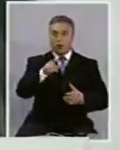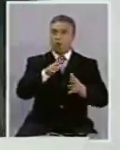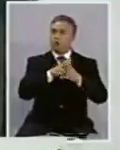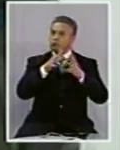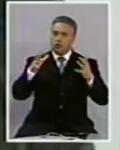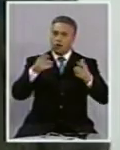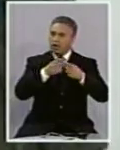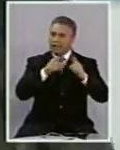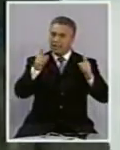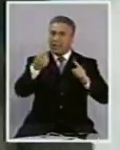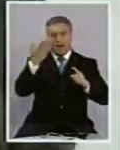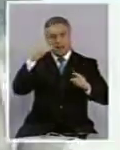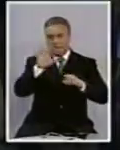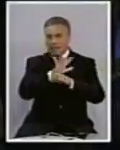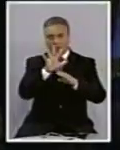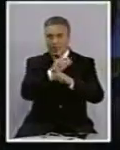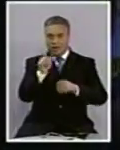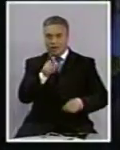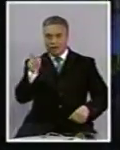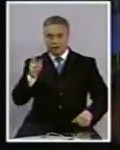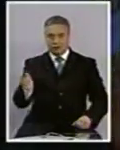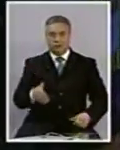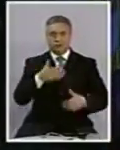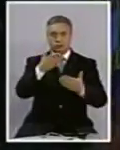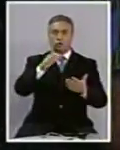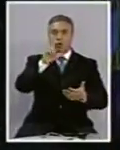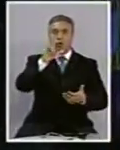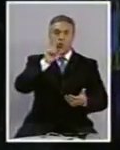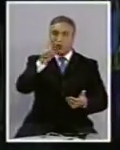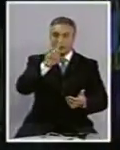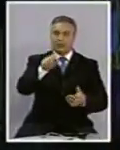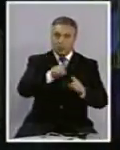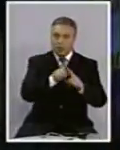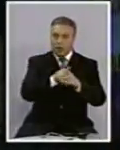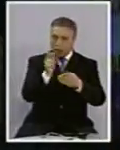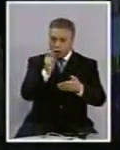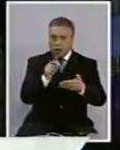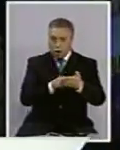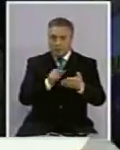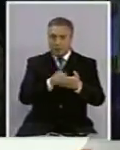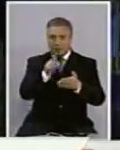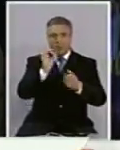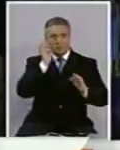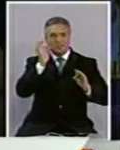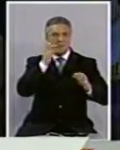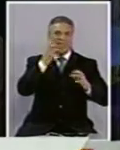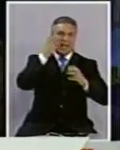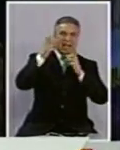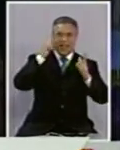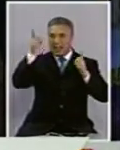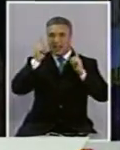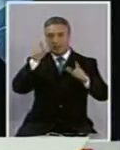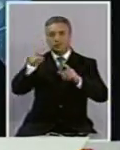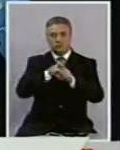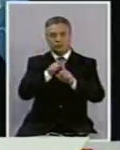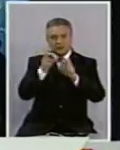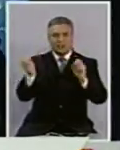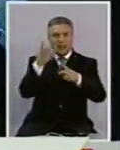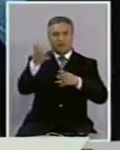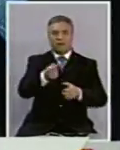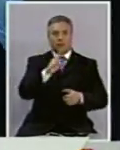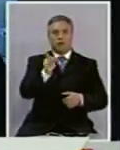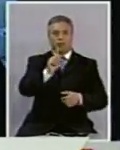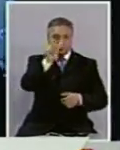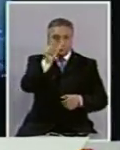distinta a las otras películas. Y por fin vemos una Lois Lane como es en los cómics, ¿sí? Como no es la mina gritona que el otro la salva cada rato. Una chica